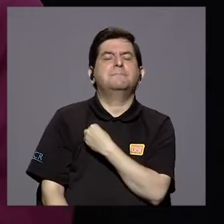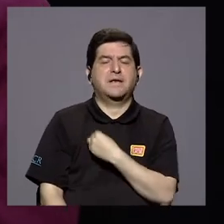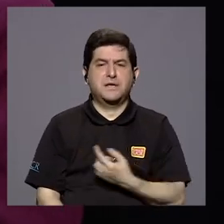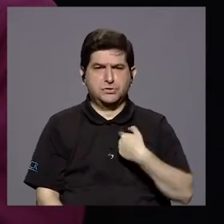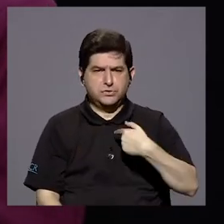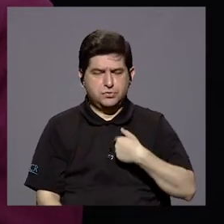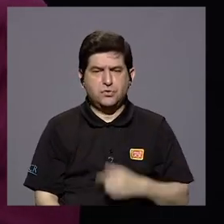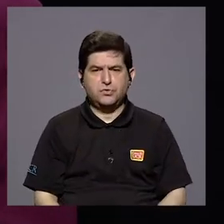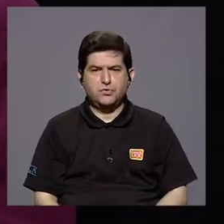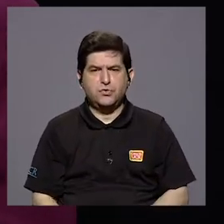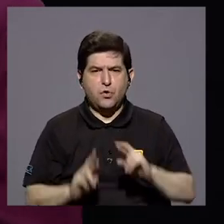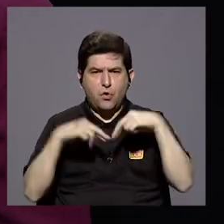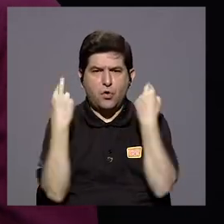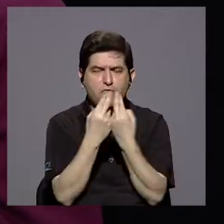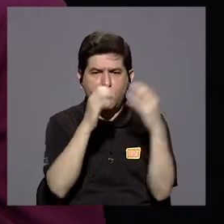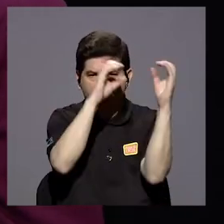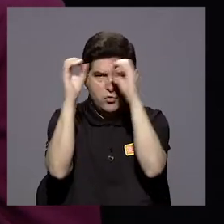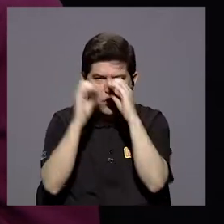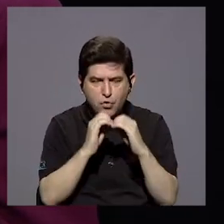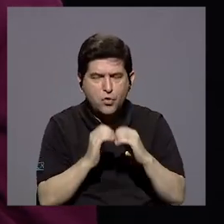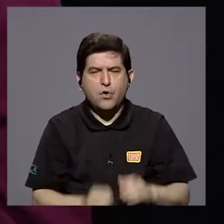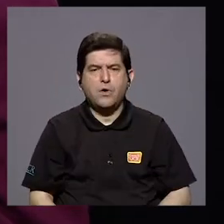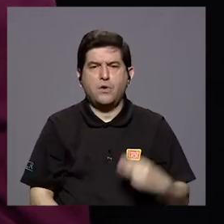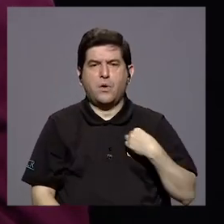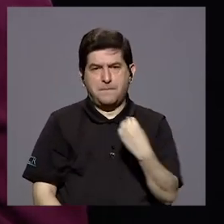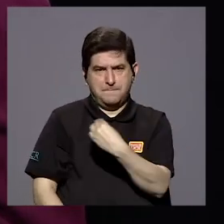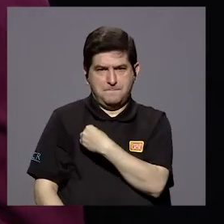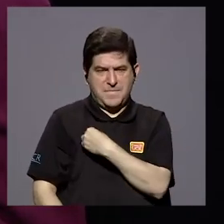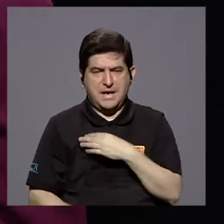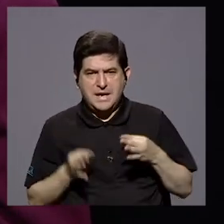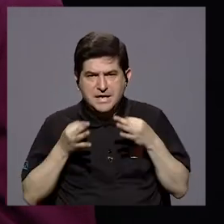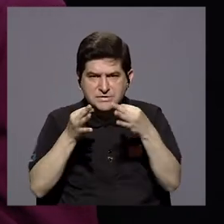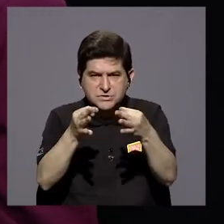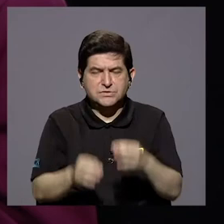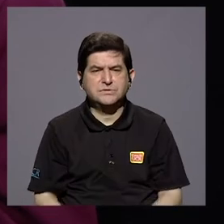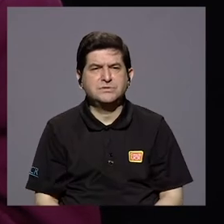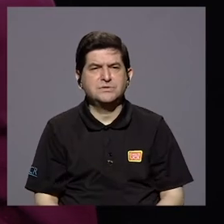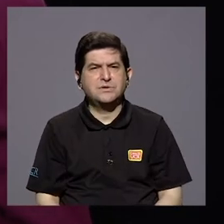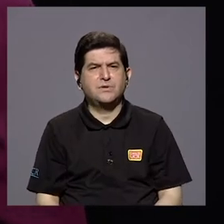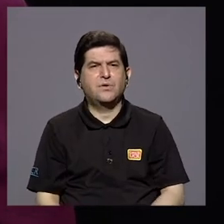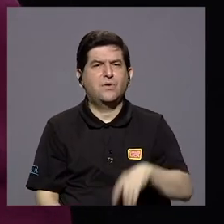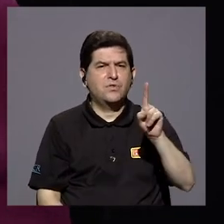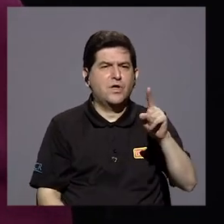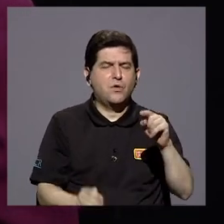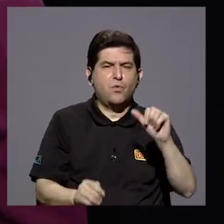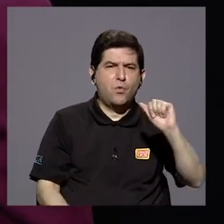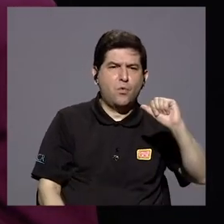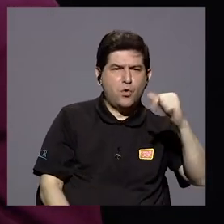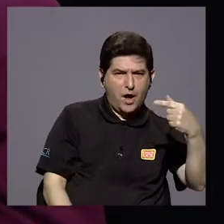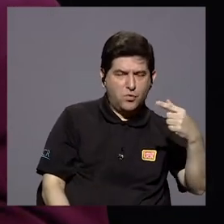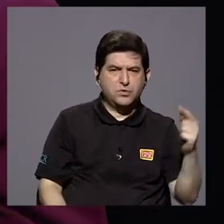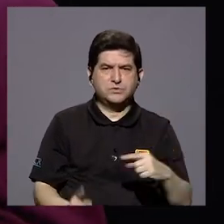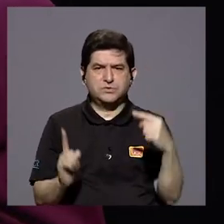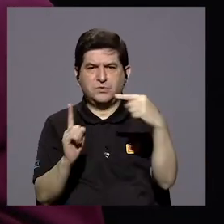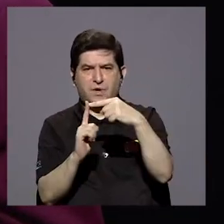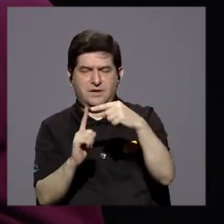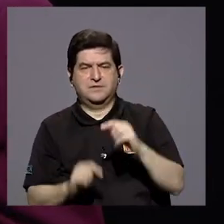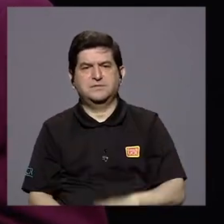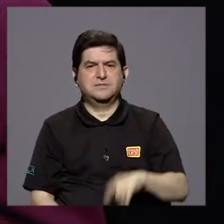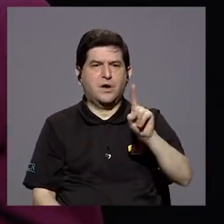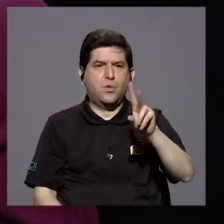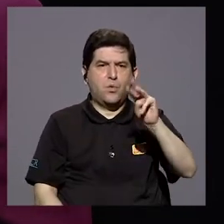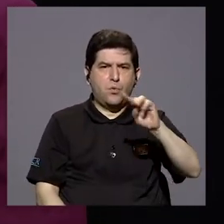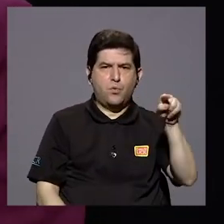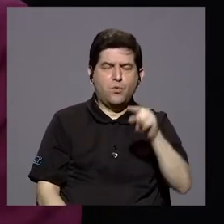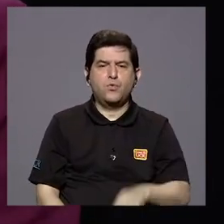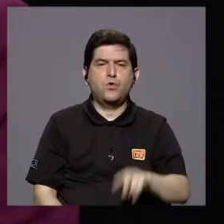ministro de Turismo y le digo, bueno, apenas han venido del 1 de agosto al 1 de